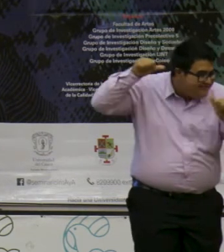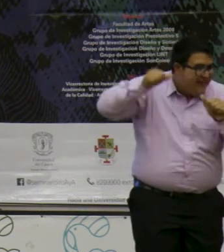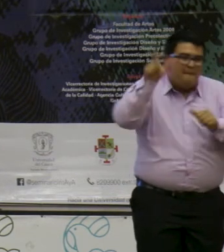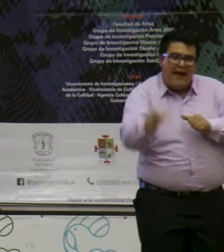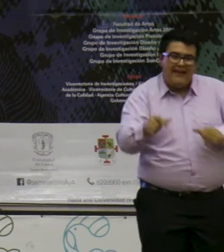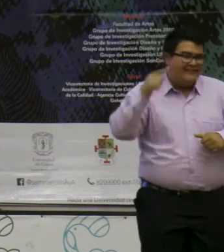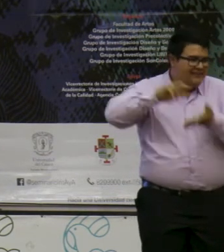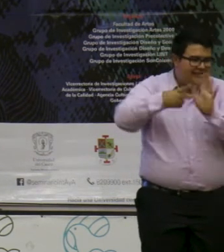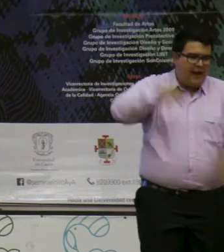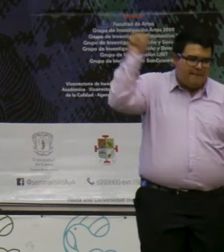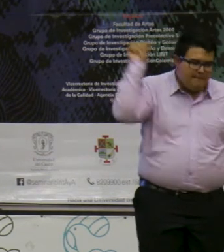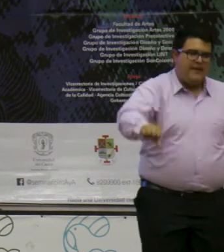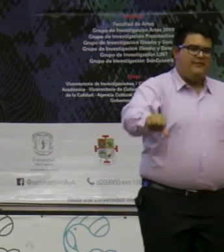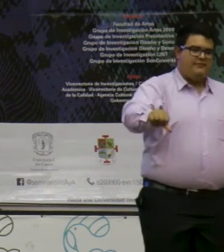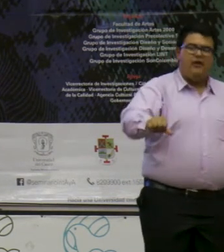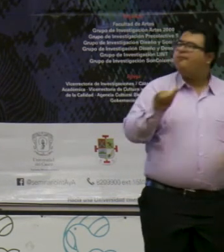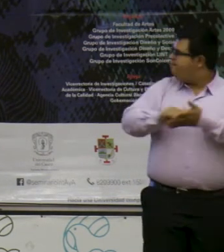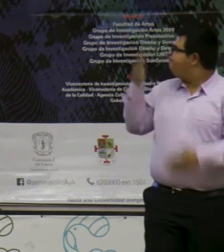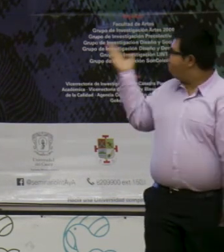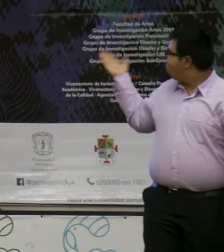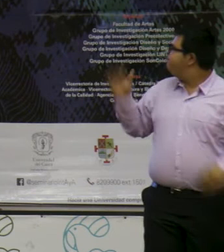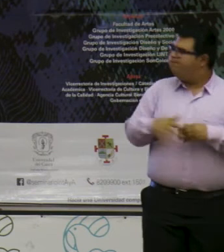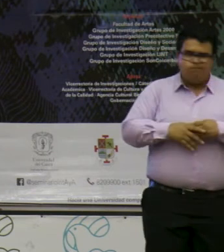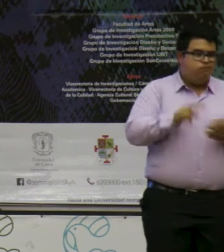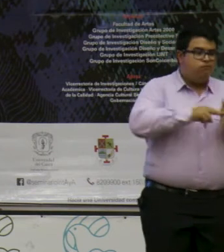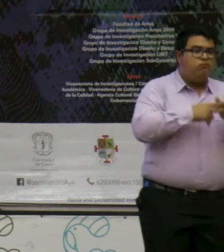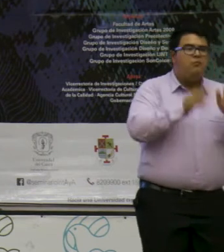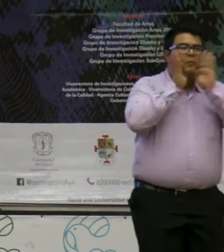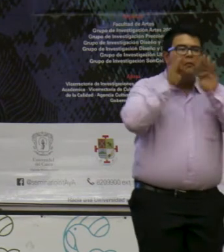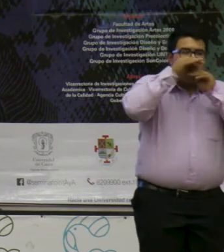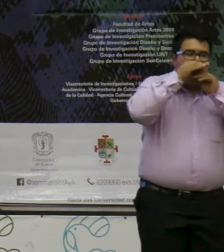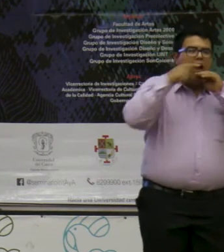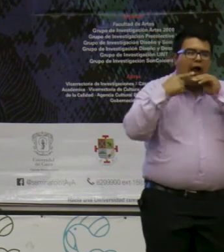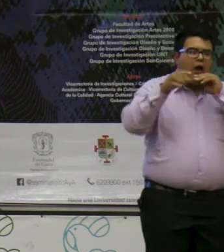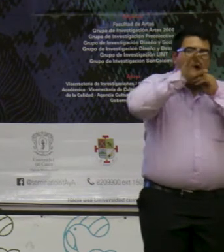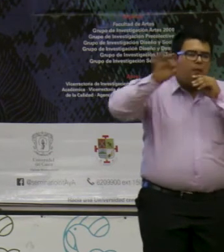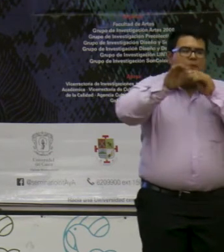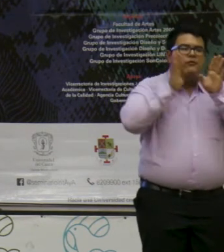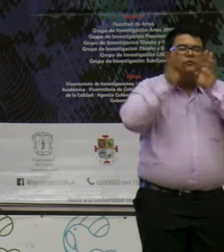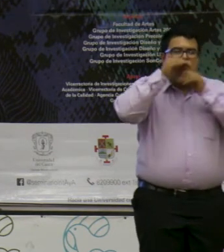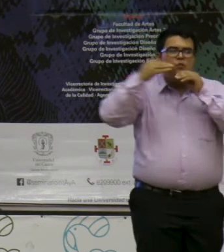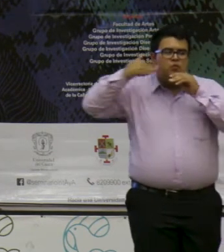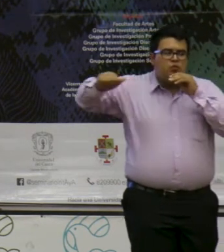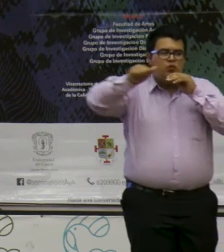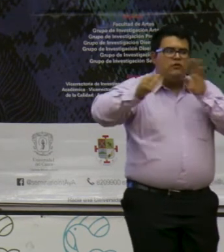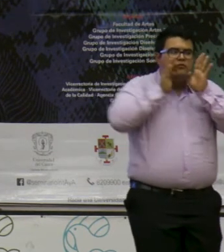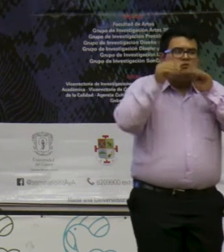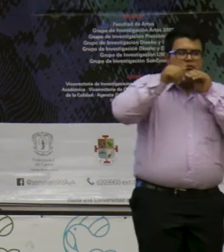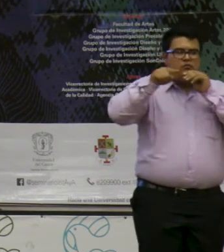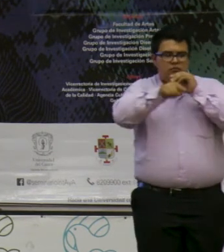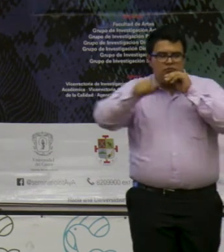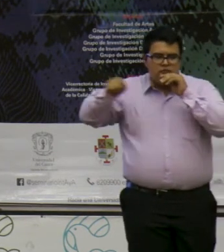medidas que permiten establecer cómo controlar la población, cómo controlar sobre todo en ese momento al